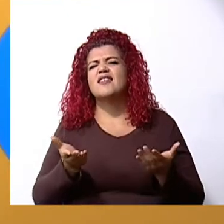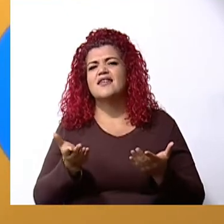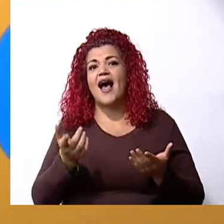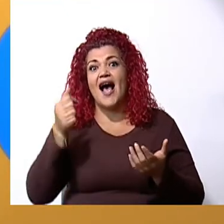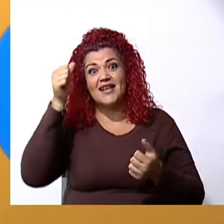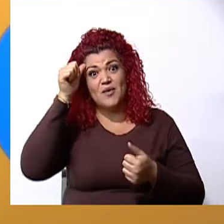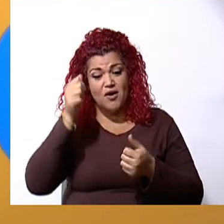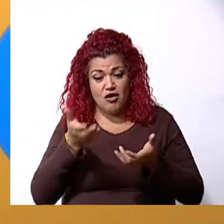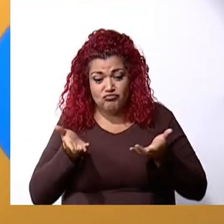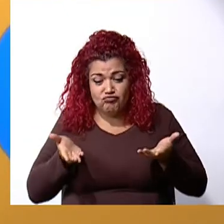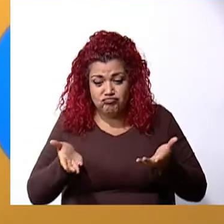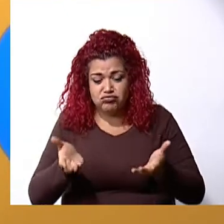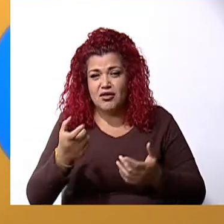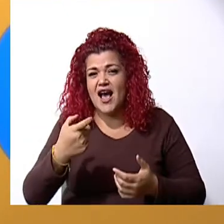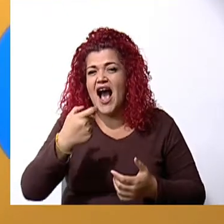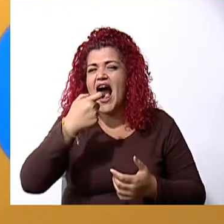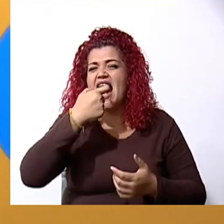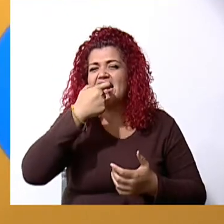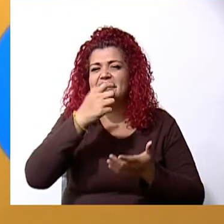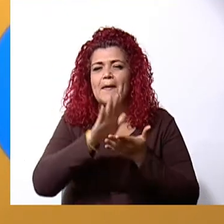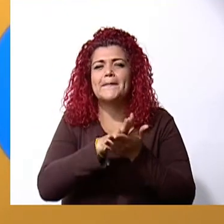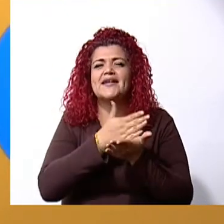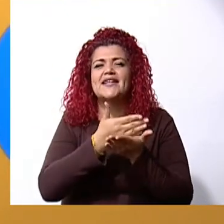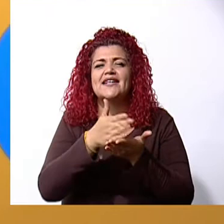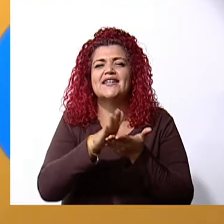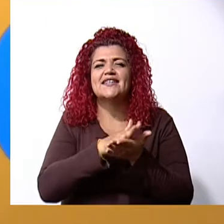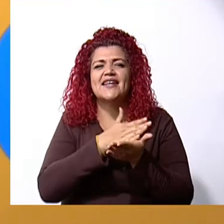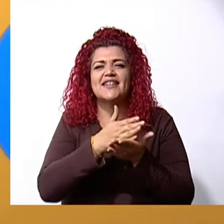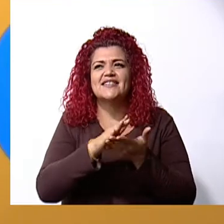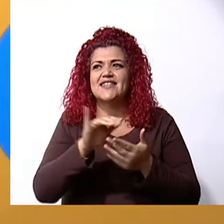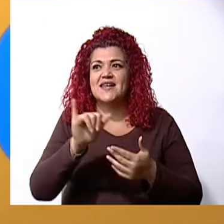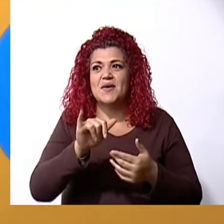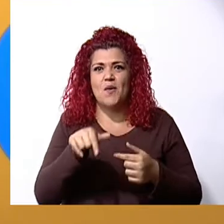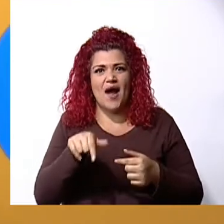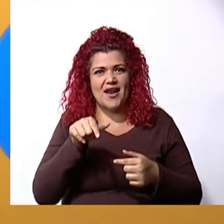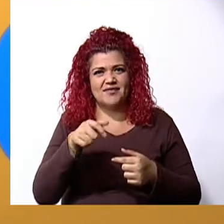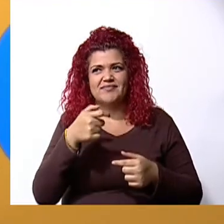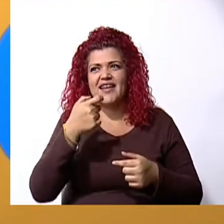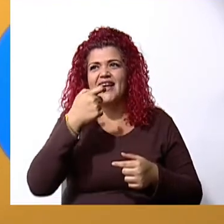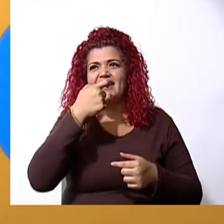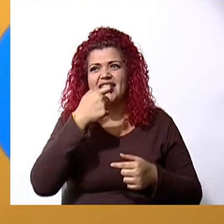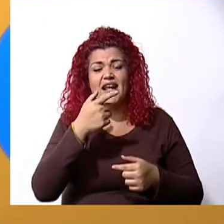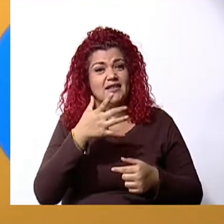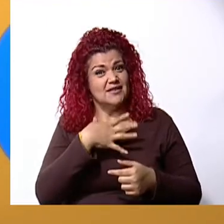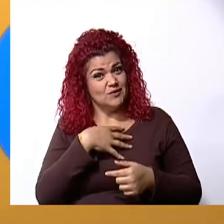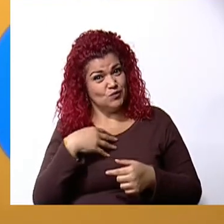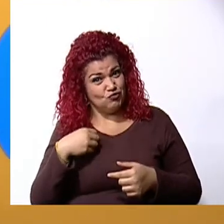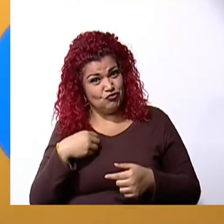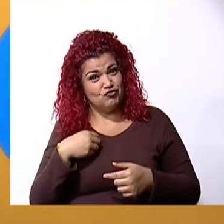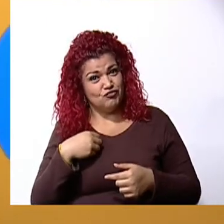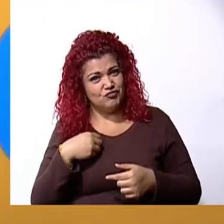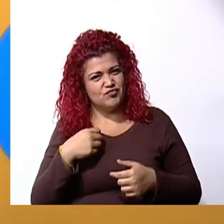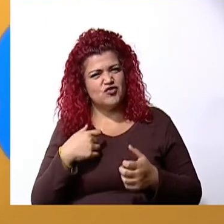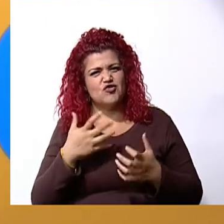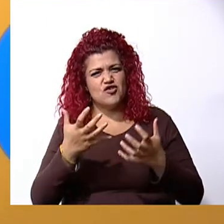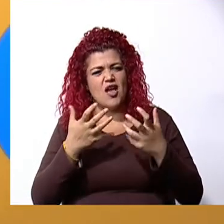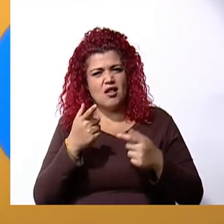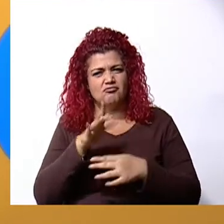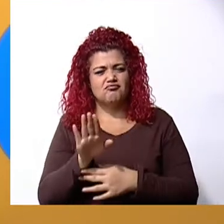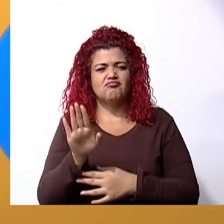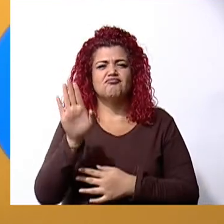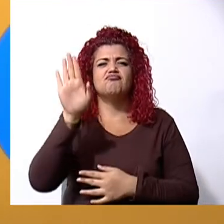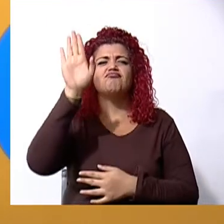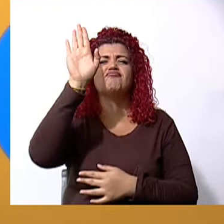hicimos galletas de mantequilla, como las que están acá. ¿Les gustó la receta? Quiero que me levanten la